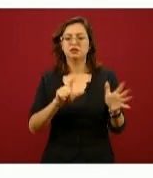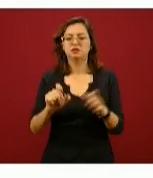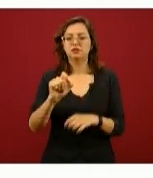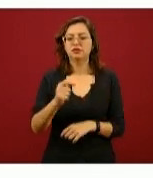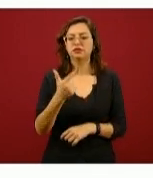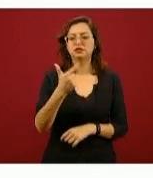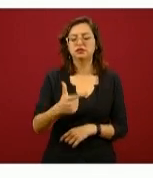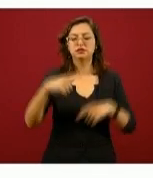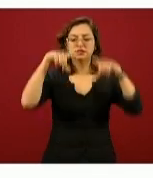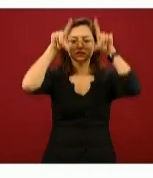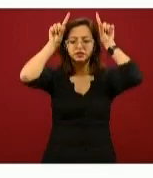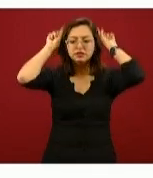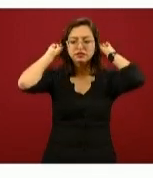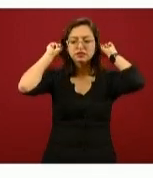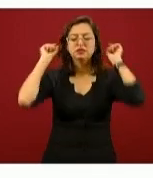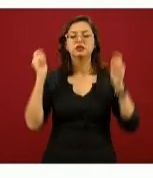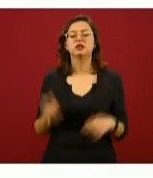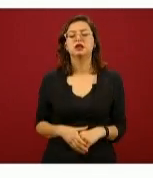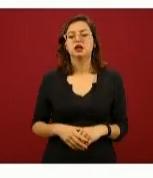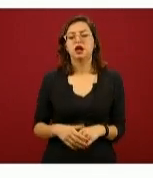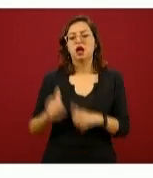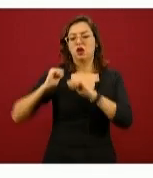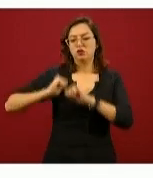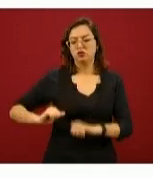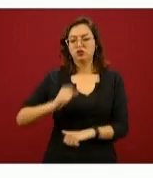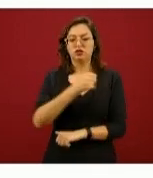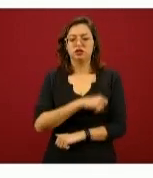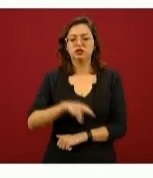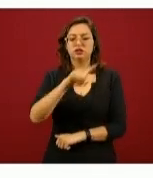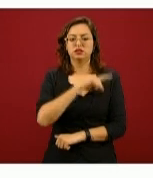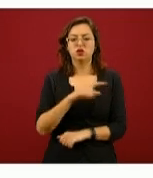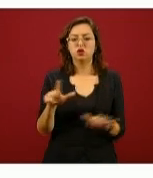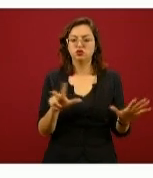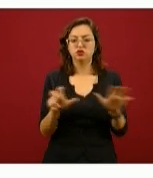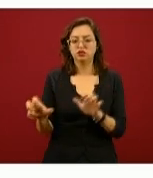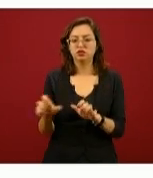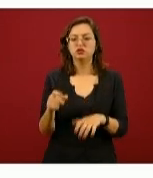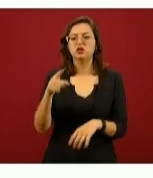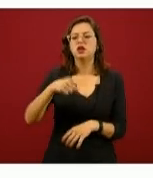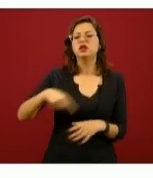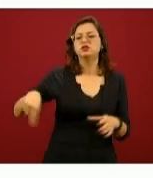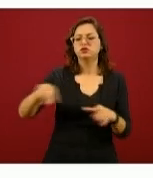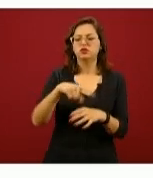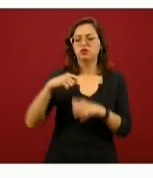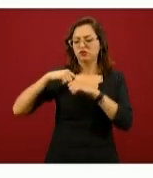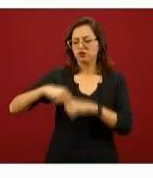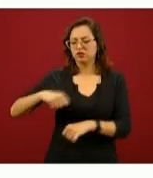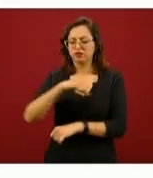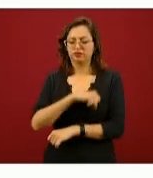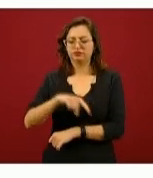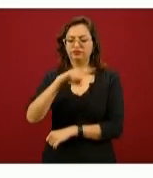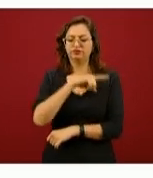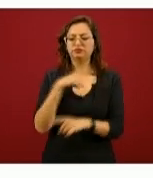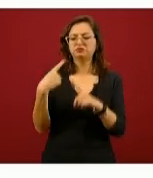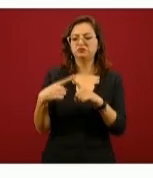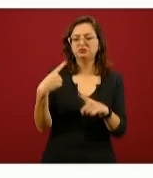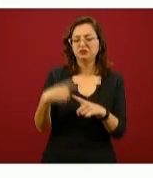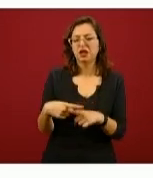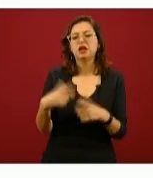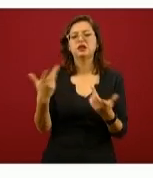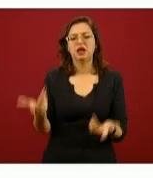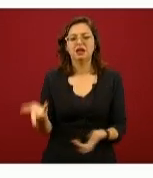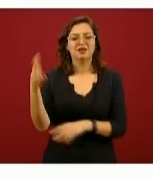enfermeras, oficiales de sanidad 884, que estos oficiales de sanidad es lo que viene siendo un